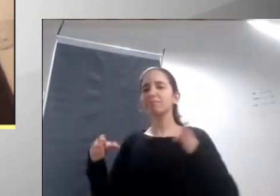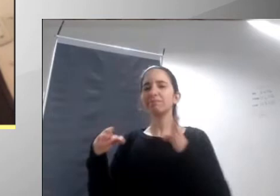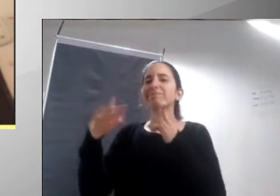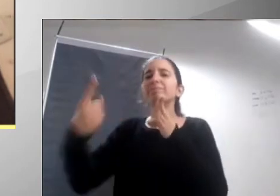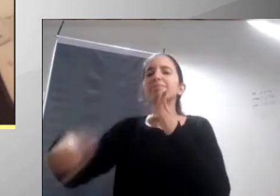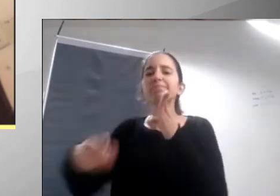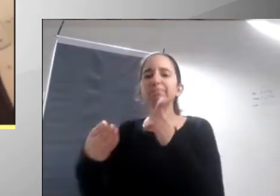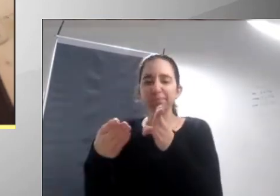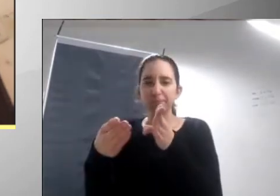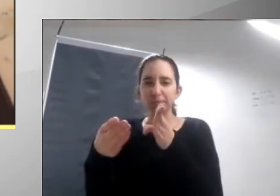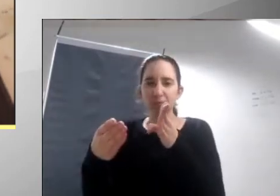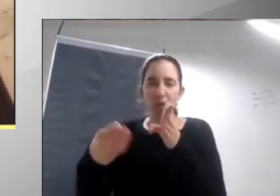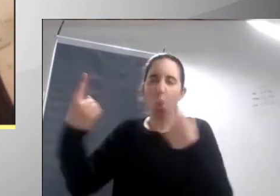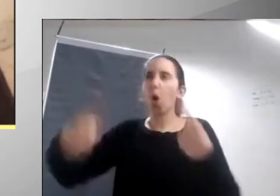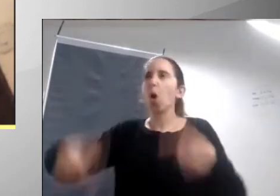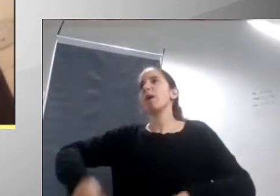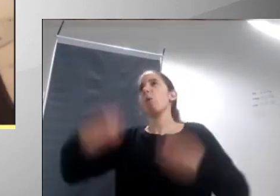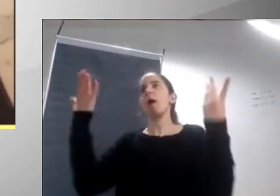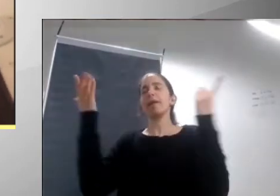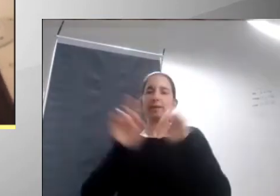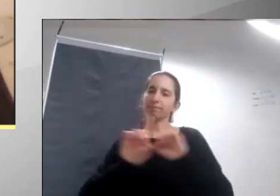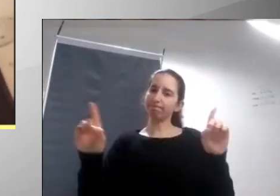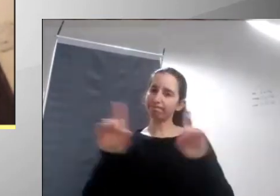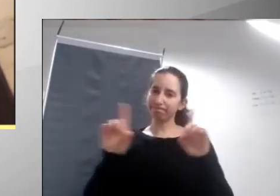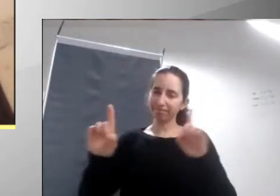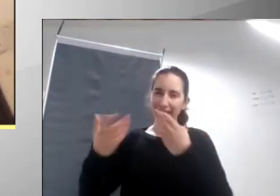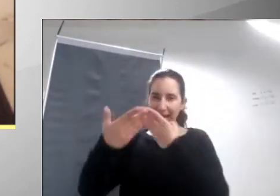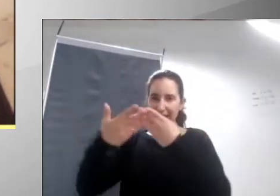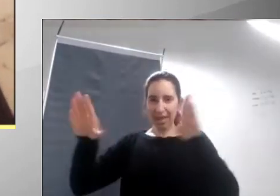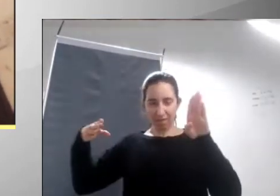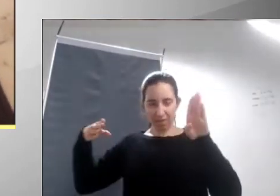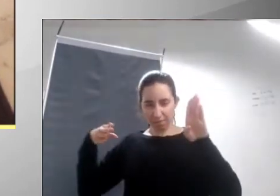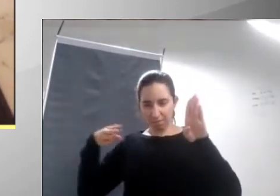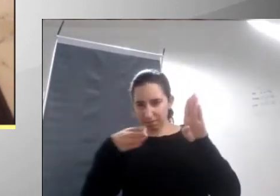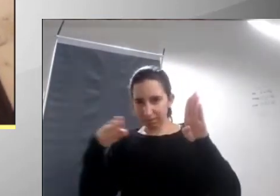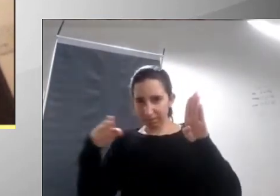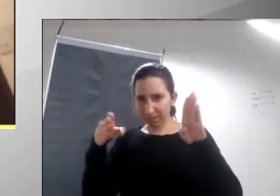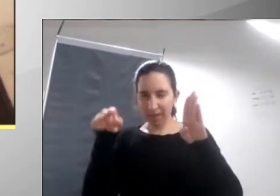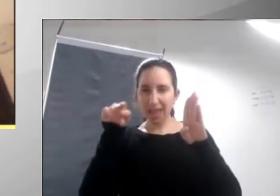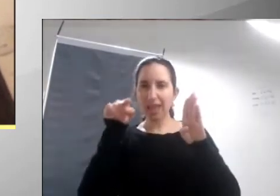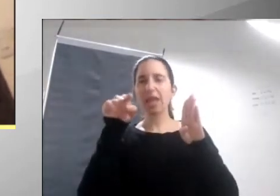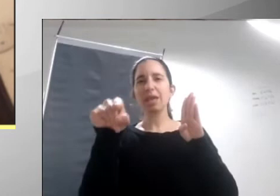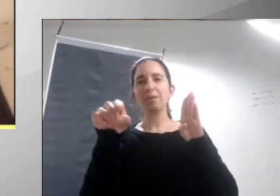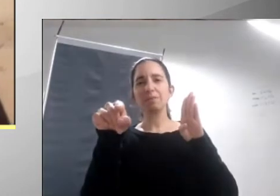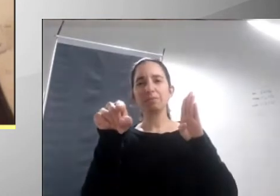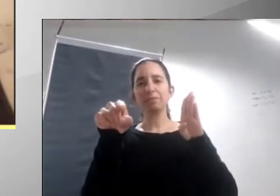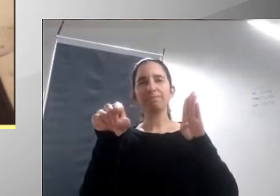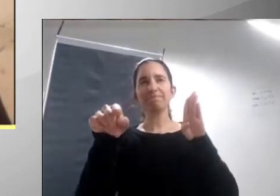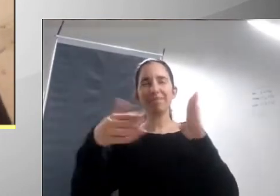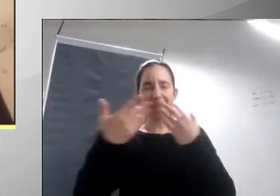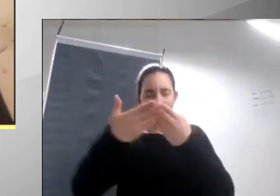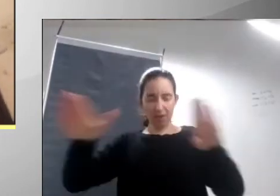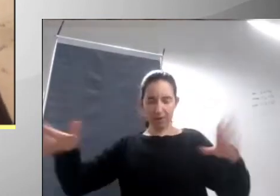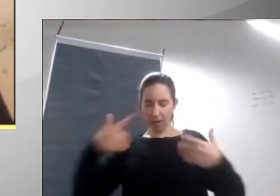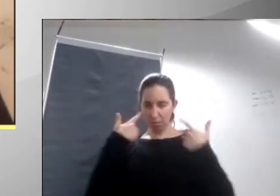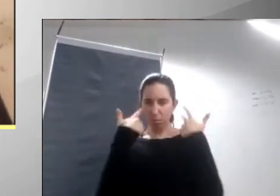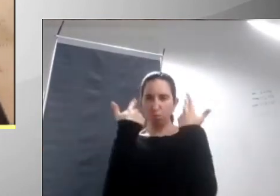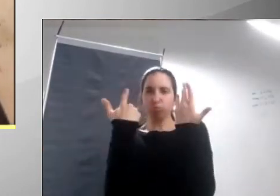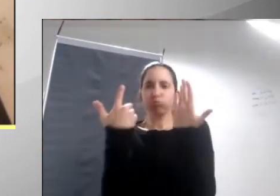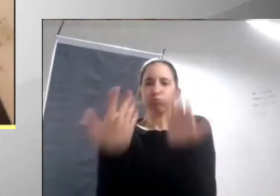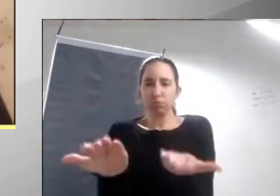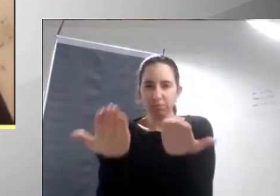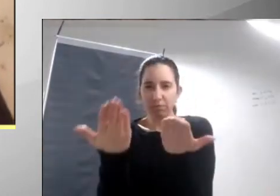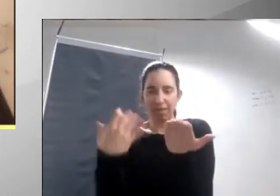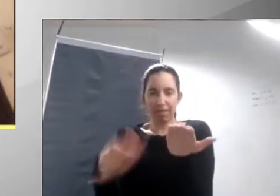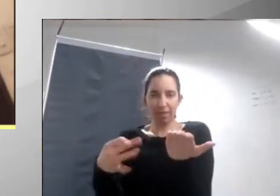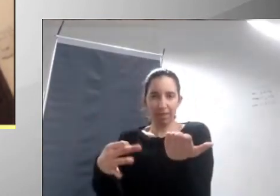cualquier cosa tampoco. Tiene que ser cuando la libertad está manifestada, o sea, la